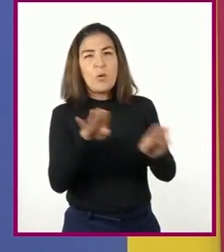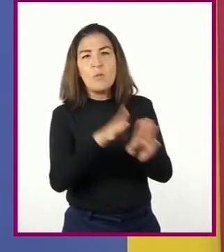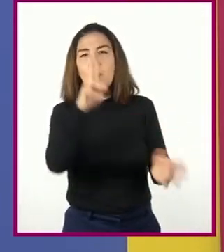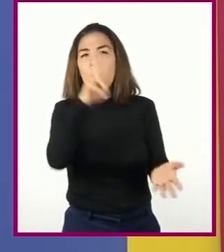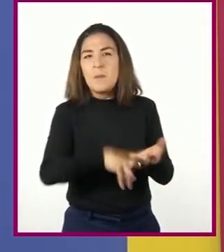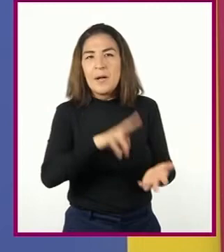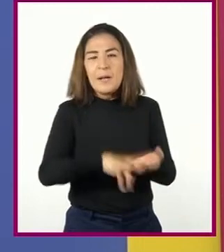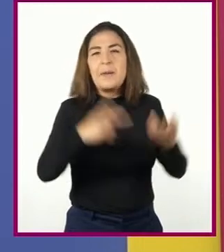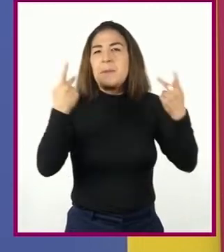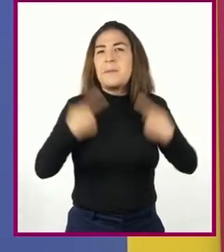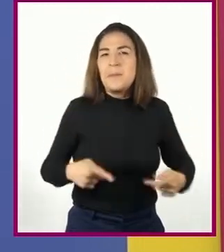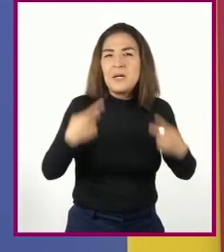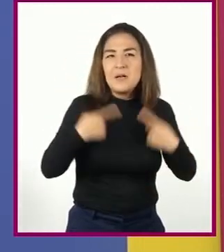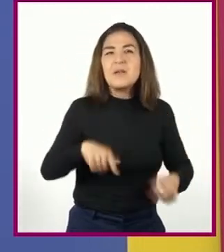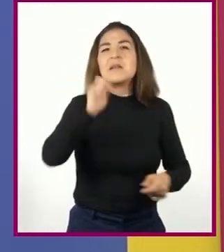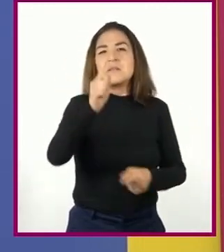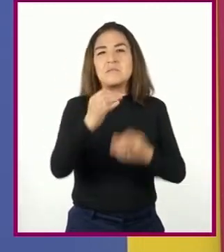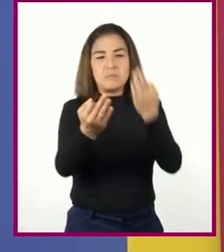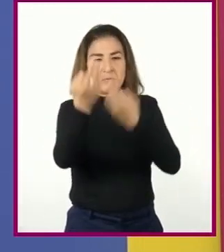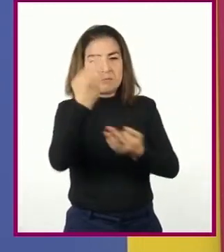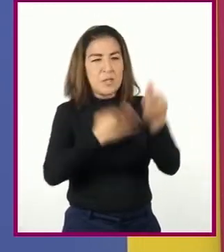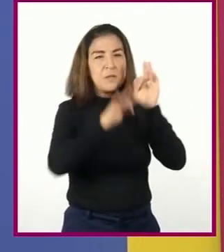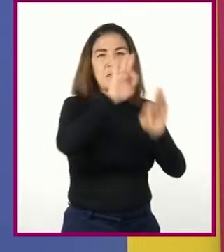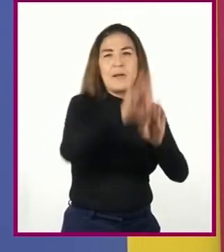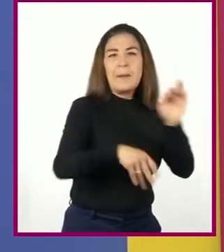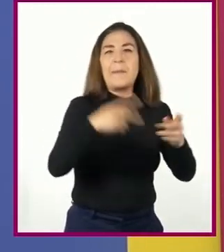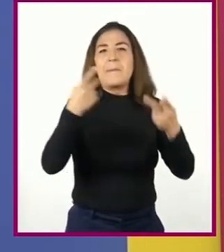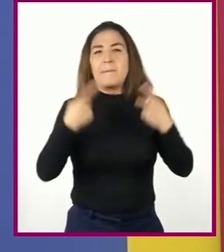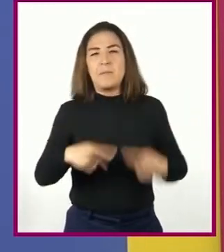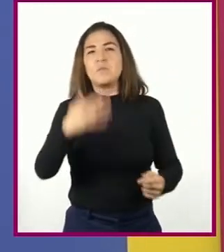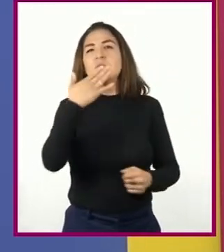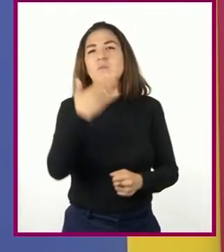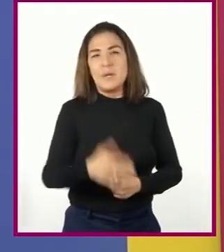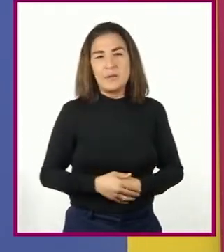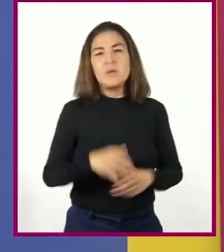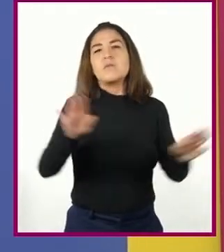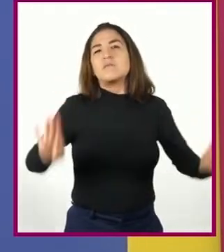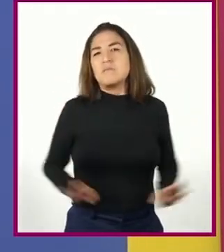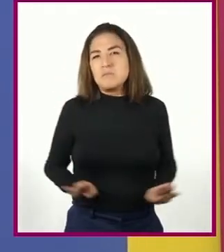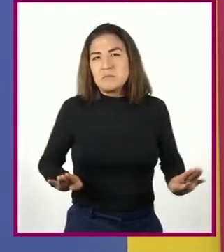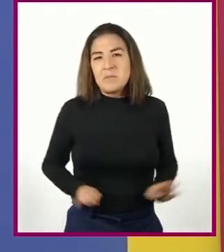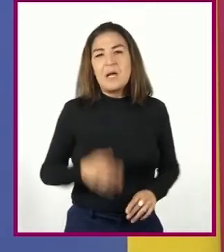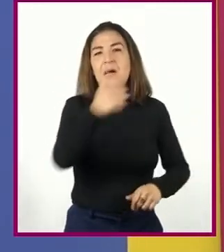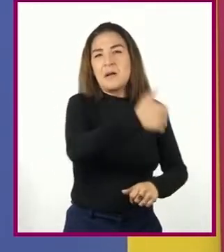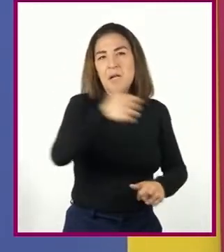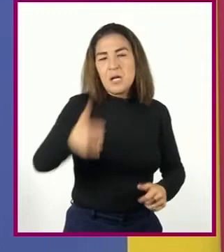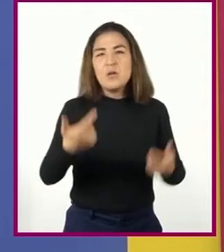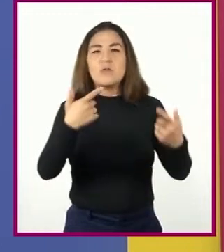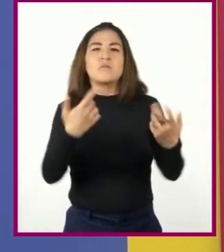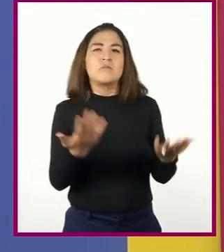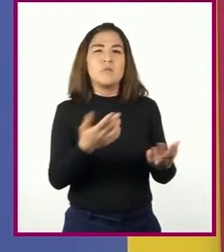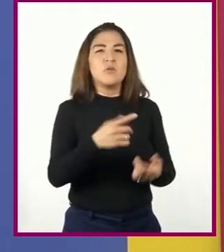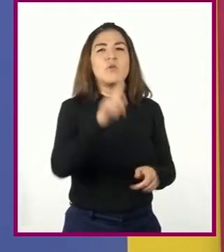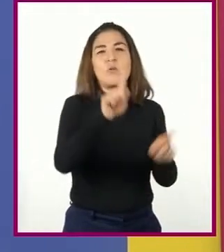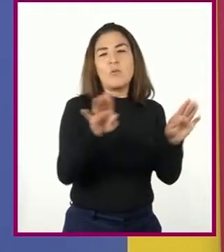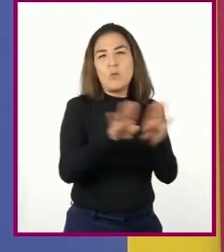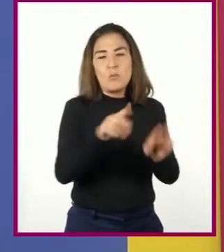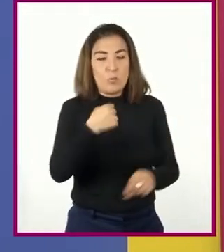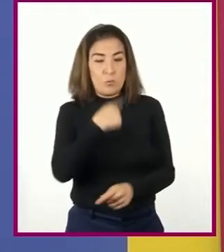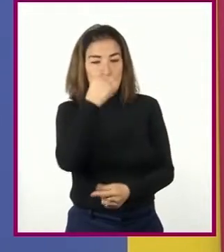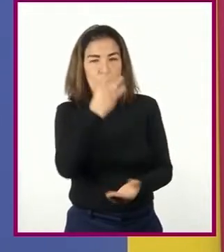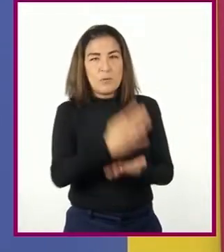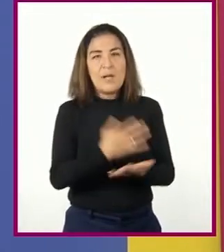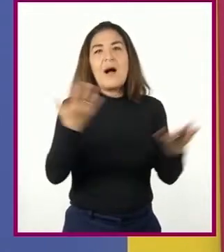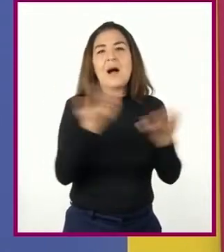como personas y recibir un trato digno, el cual comienza por las acciones que individualmente realizamos hacia